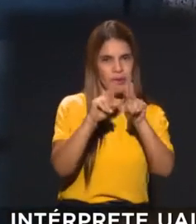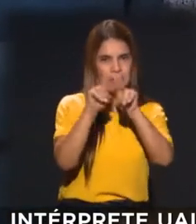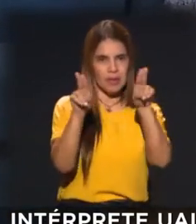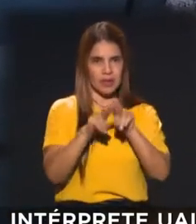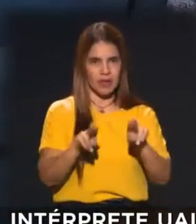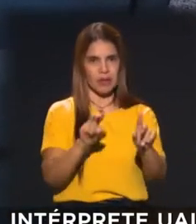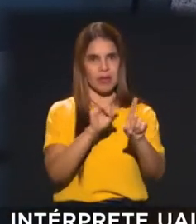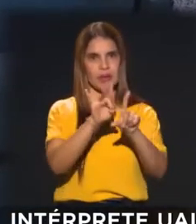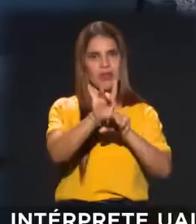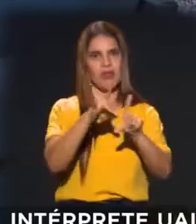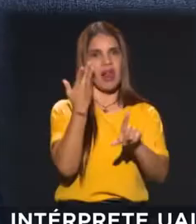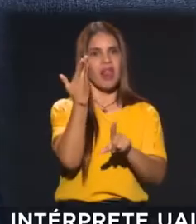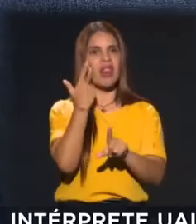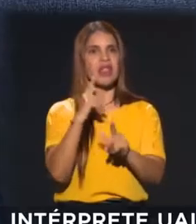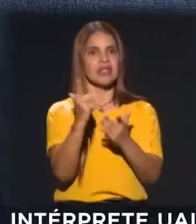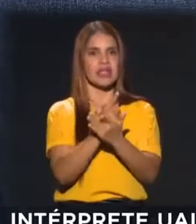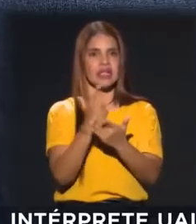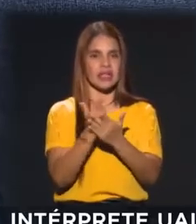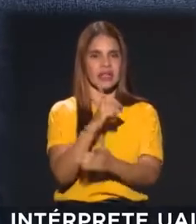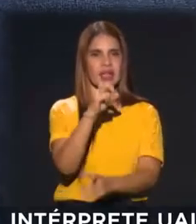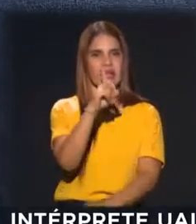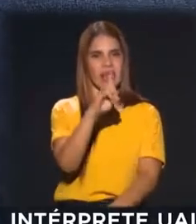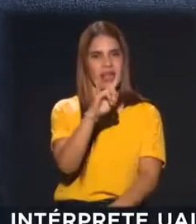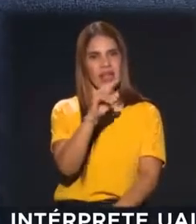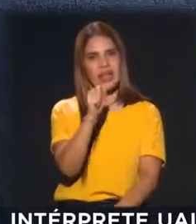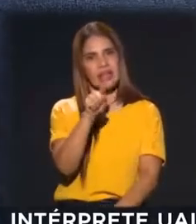plataforma virtual para Días del Libro, que es